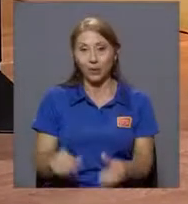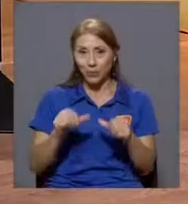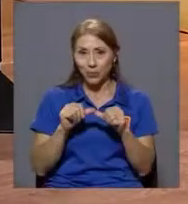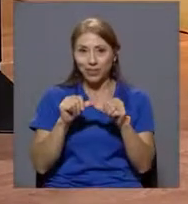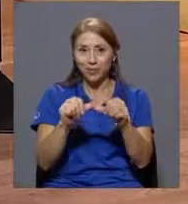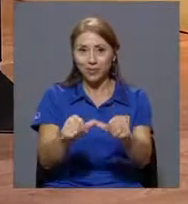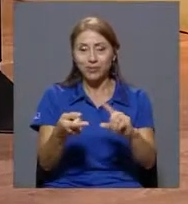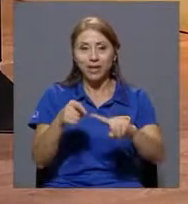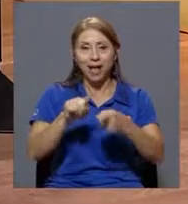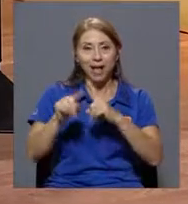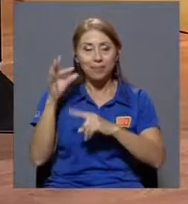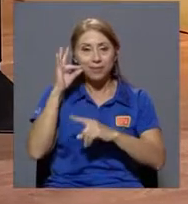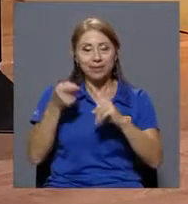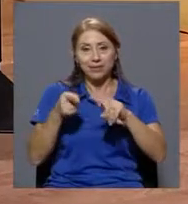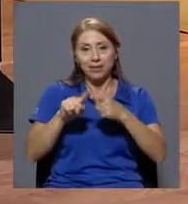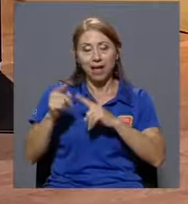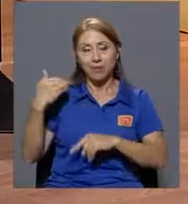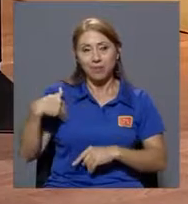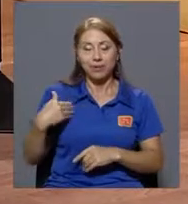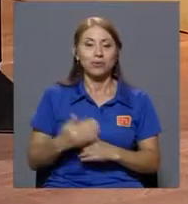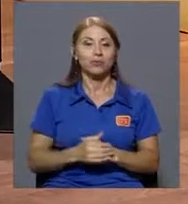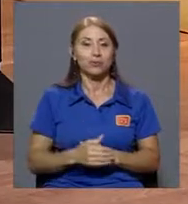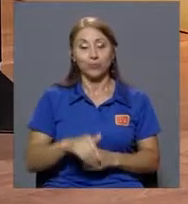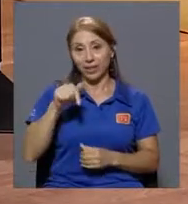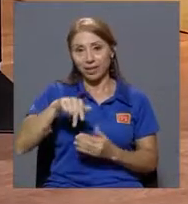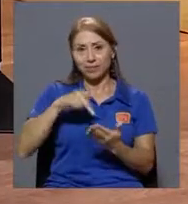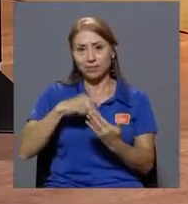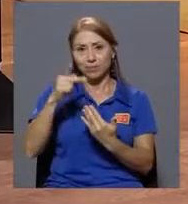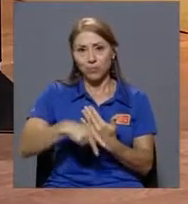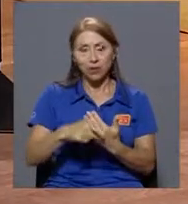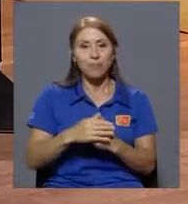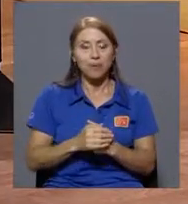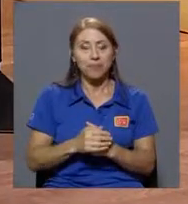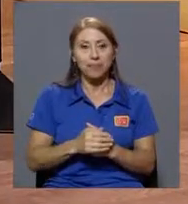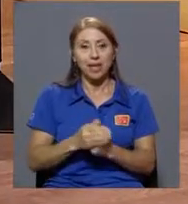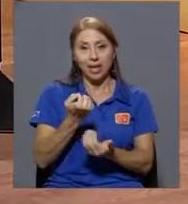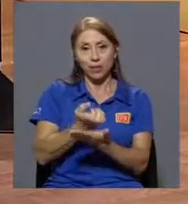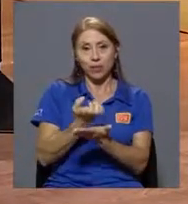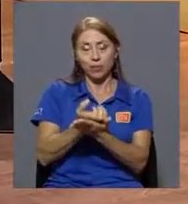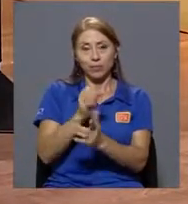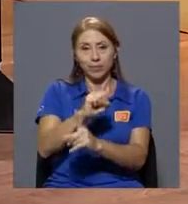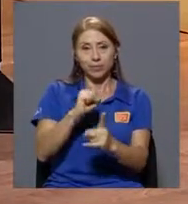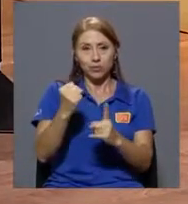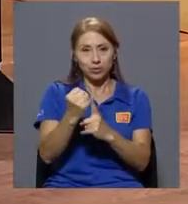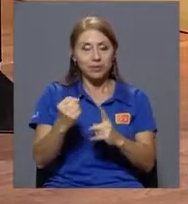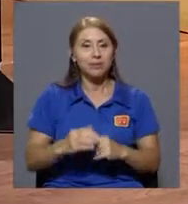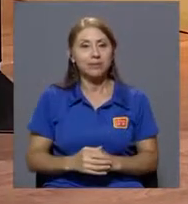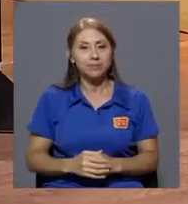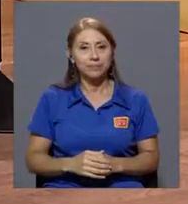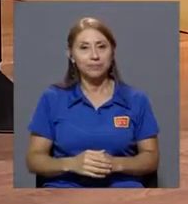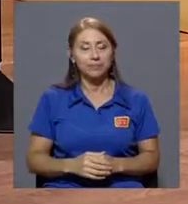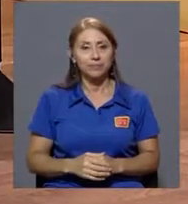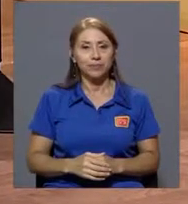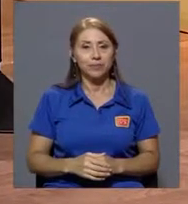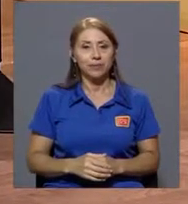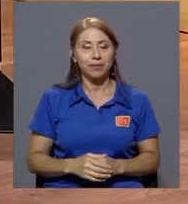Continuamos, amigas y amigos, en este programa de Economía y Sociedad.